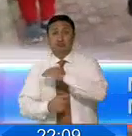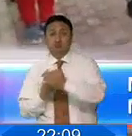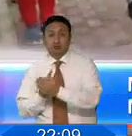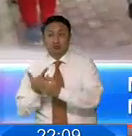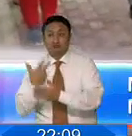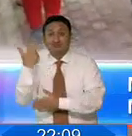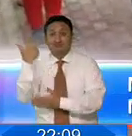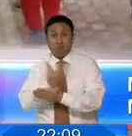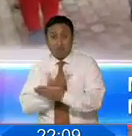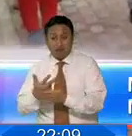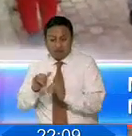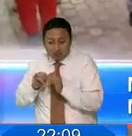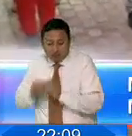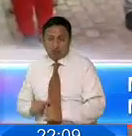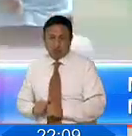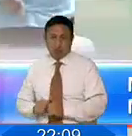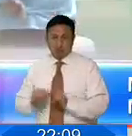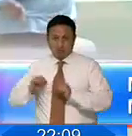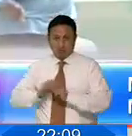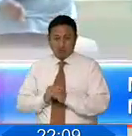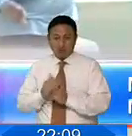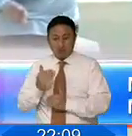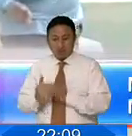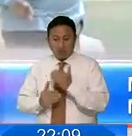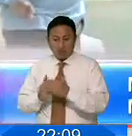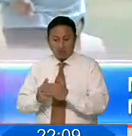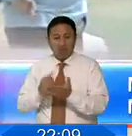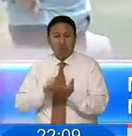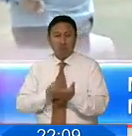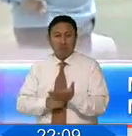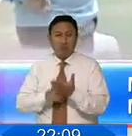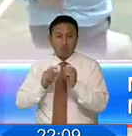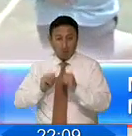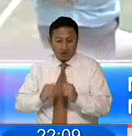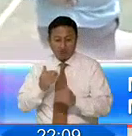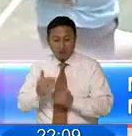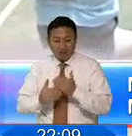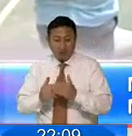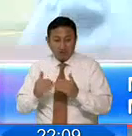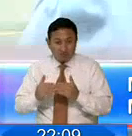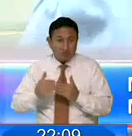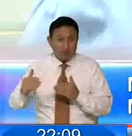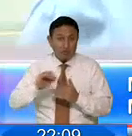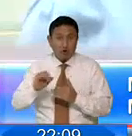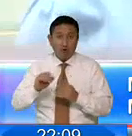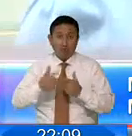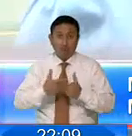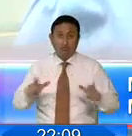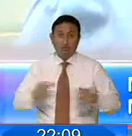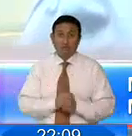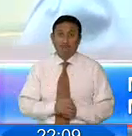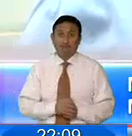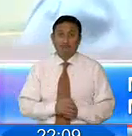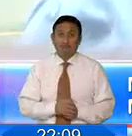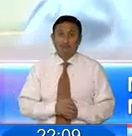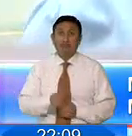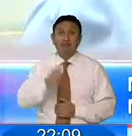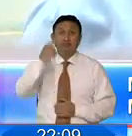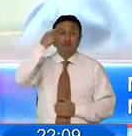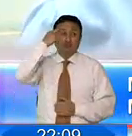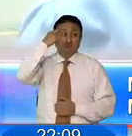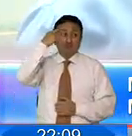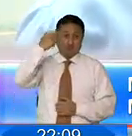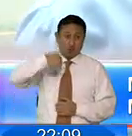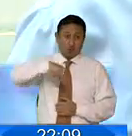semanas más donde se evaluará la situación real y la posibilidad de levantar o extender esta medida y eso que nosotros tenemos